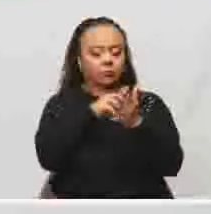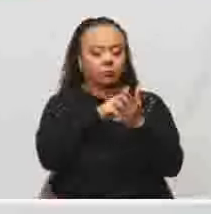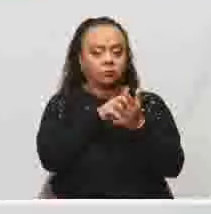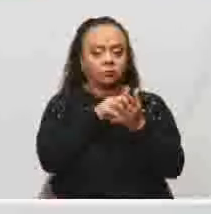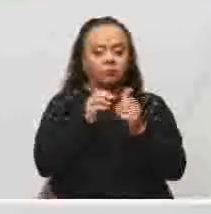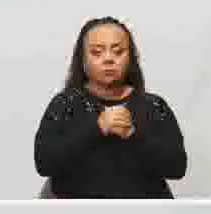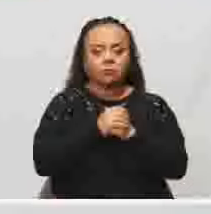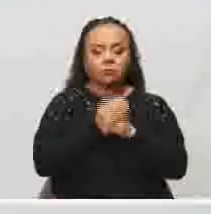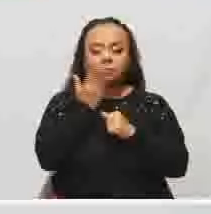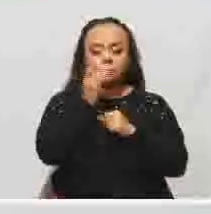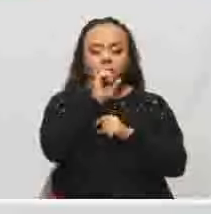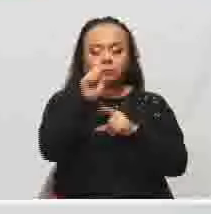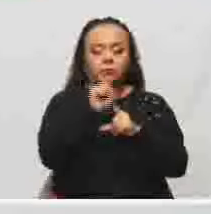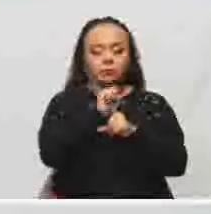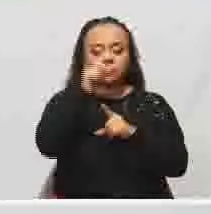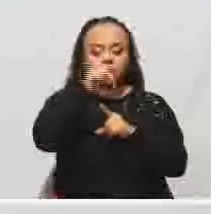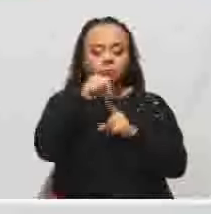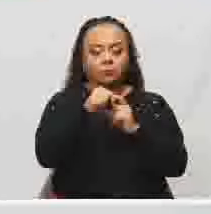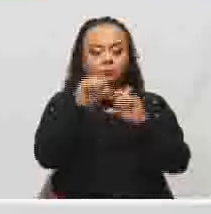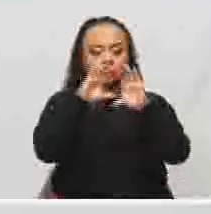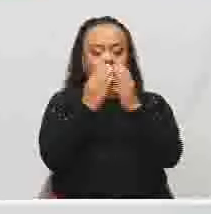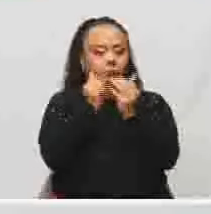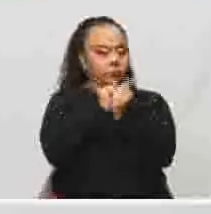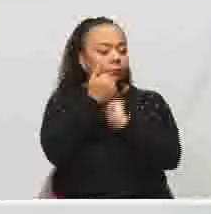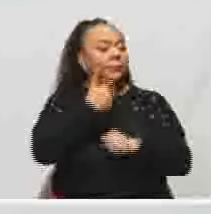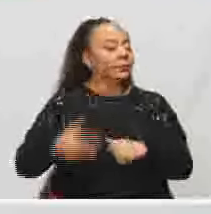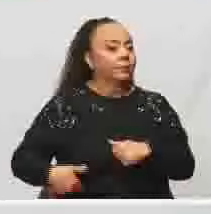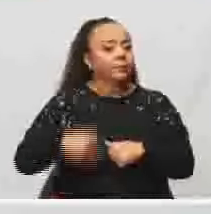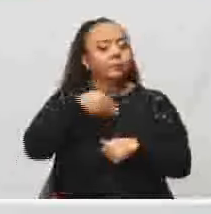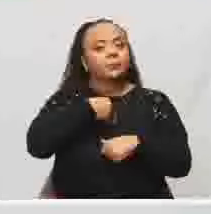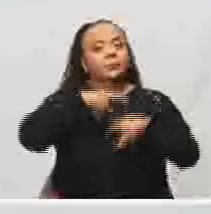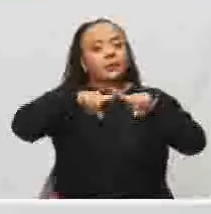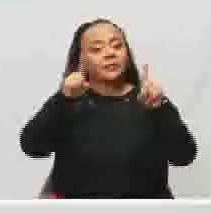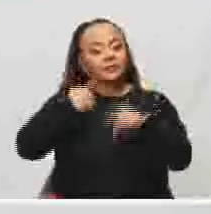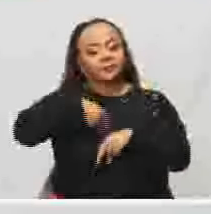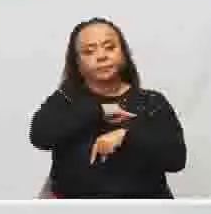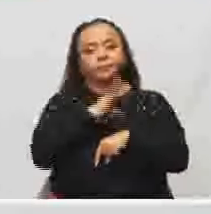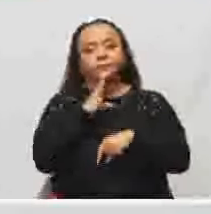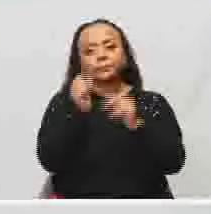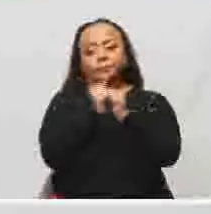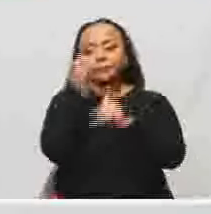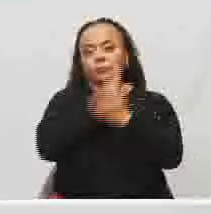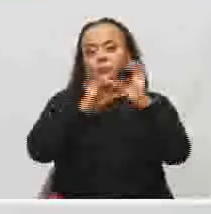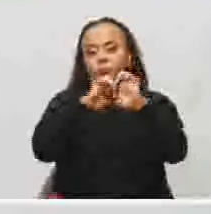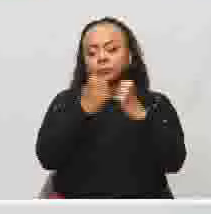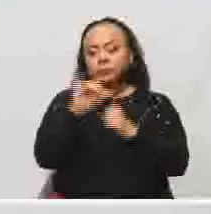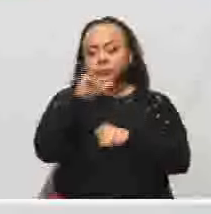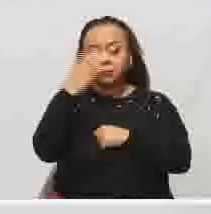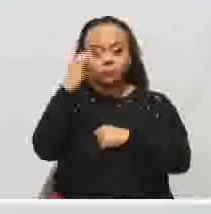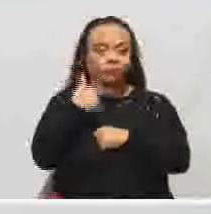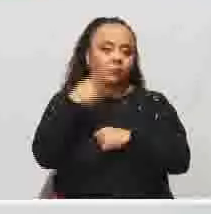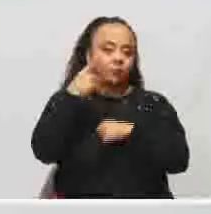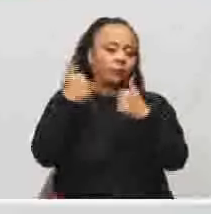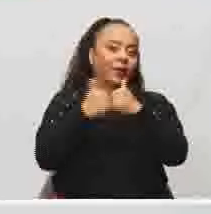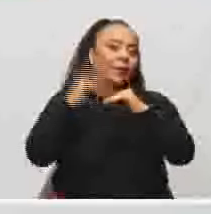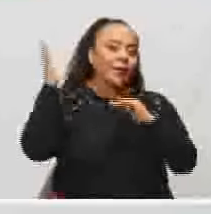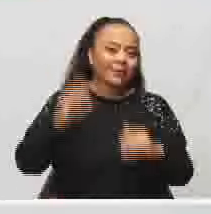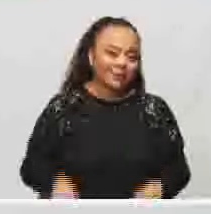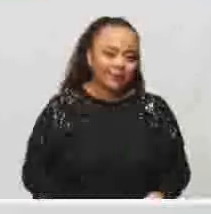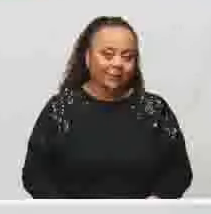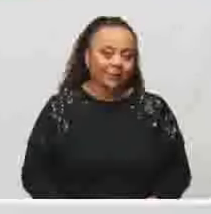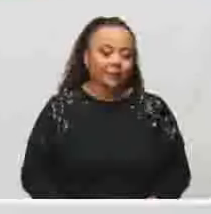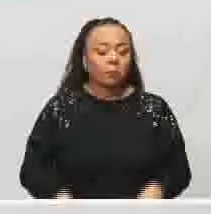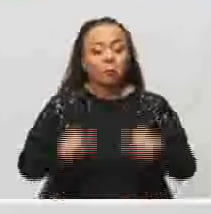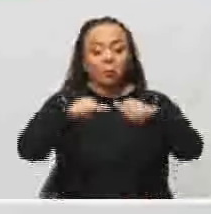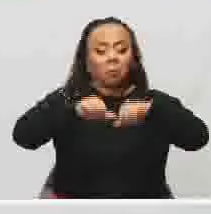Sí ahí está el panorama de clor tred diano la diferencia que hablábamos con algunos equipos como cartaginés Bueno pues tienen un partido más que lo pueden